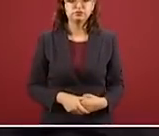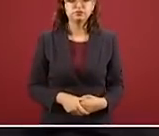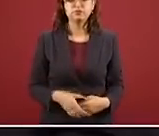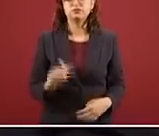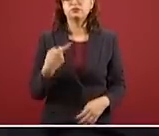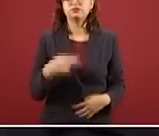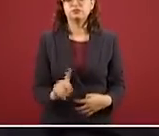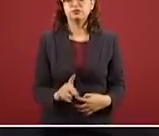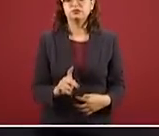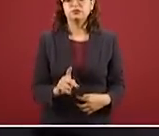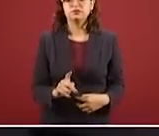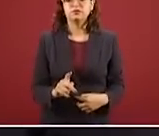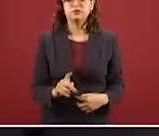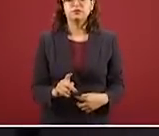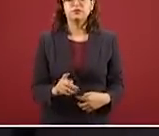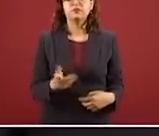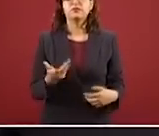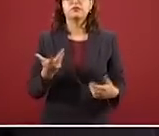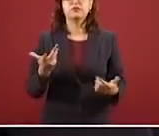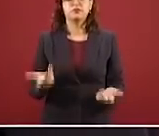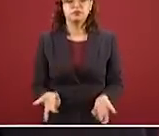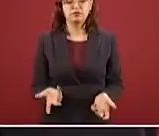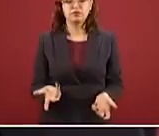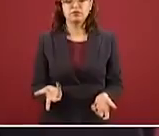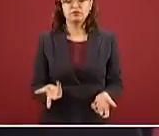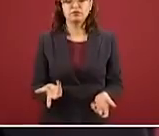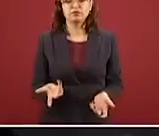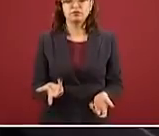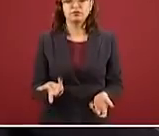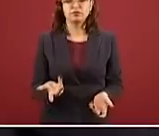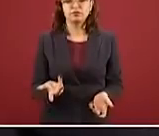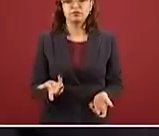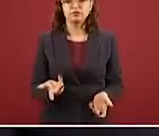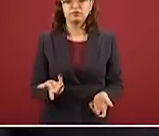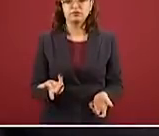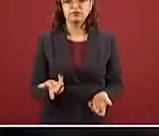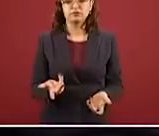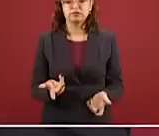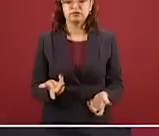Sin embargo, a pesar de que,